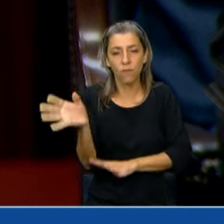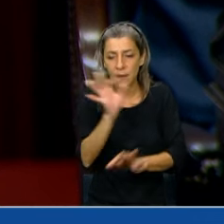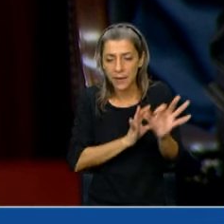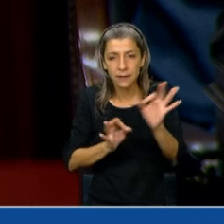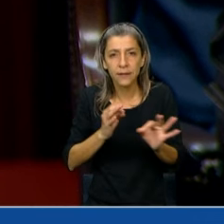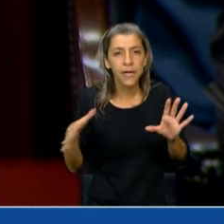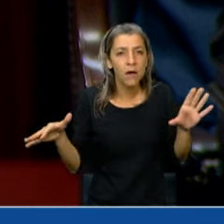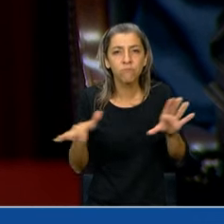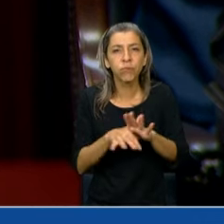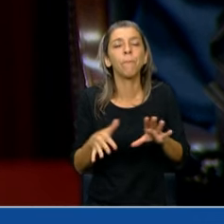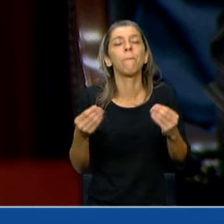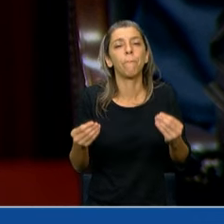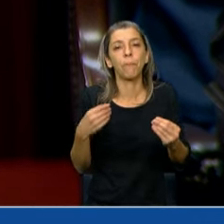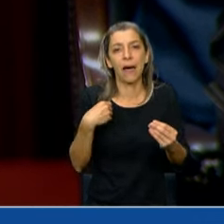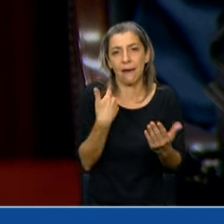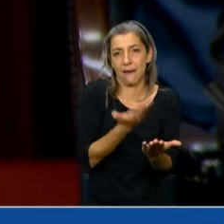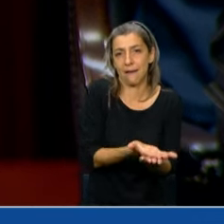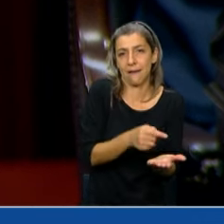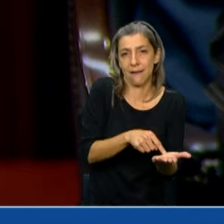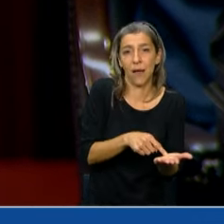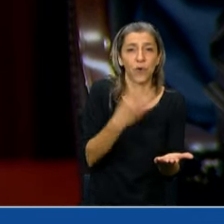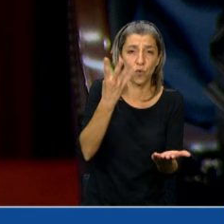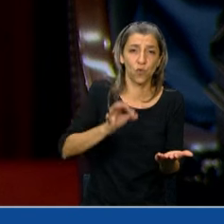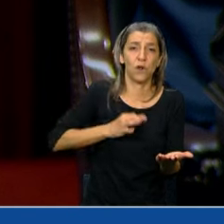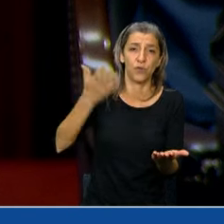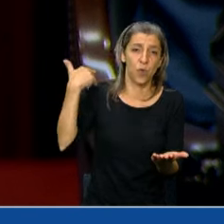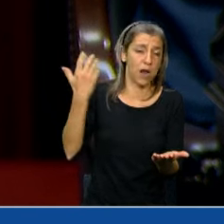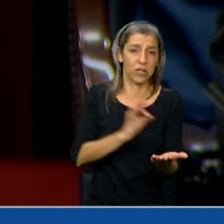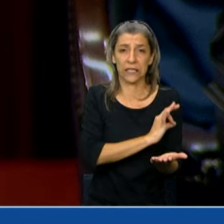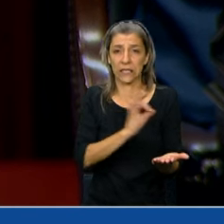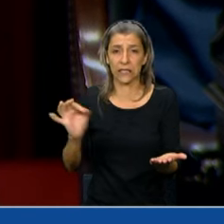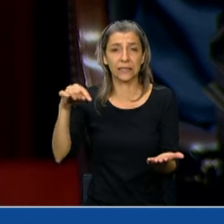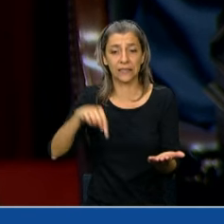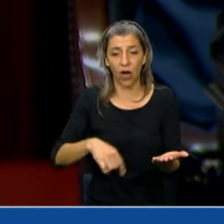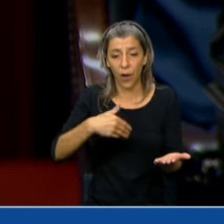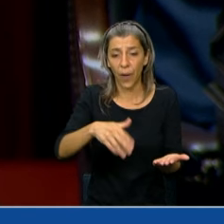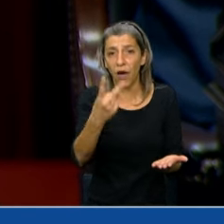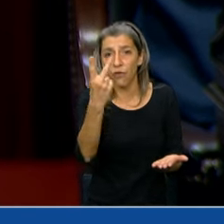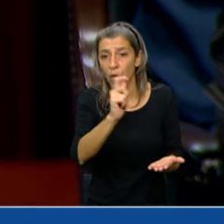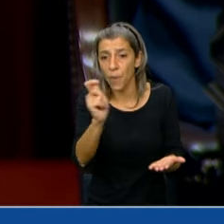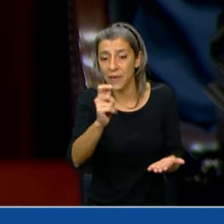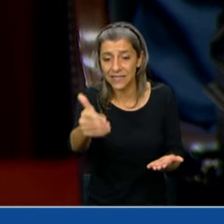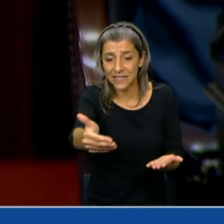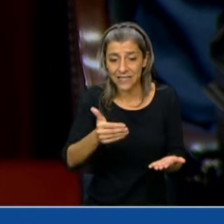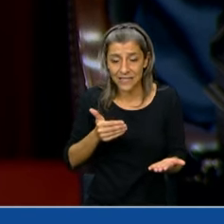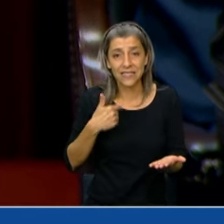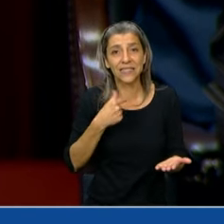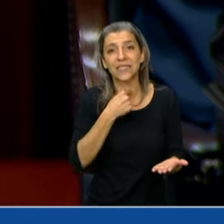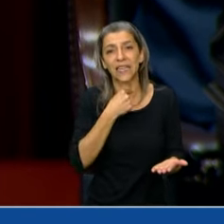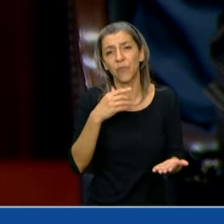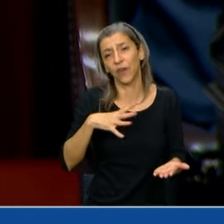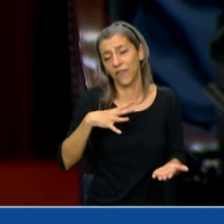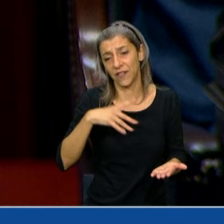estratégica fue que es lo que no hicieron desde hace 4 años se van en dos meses faltan 10 días para las